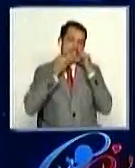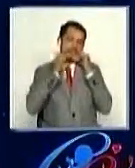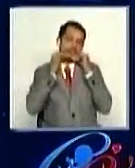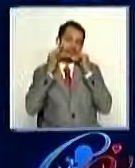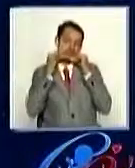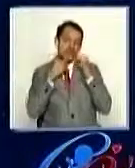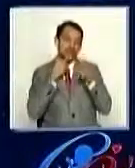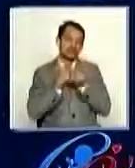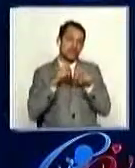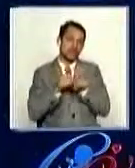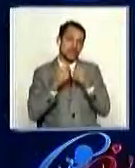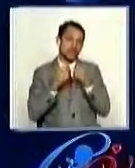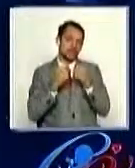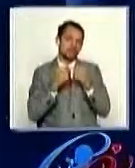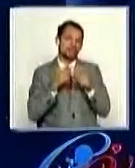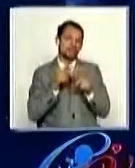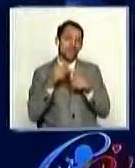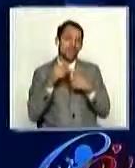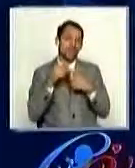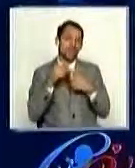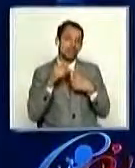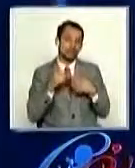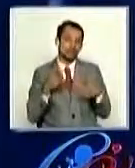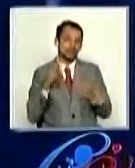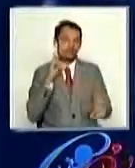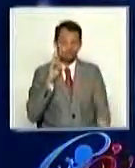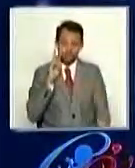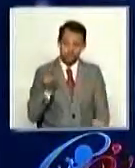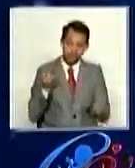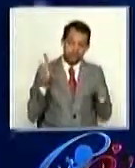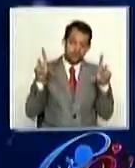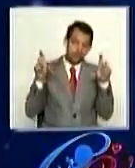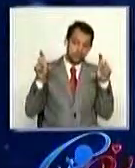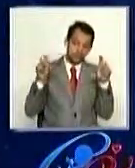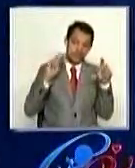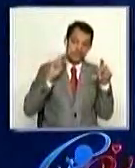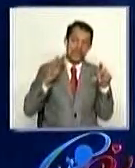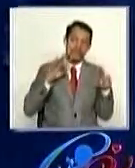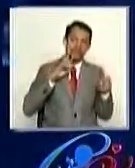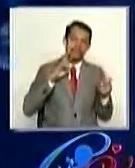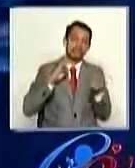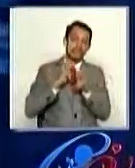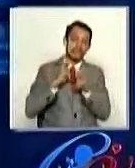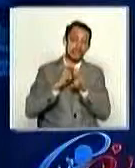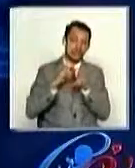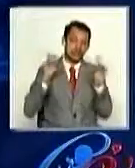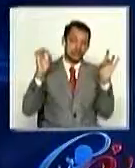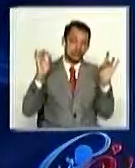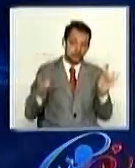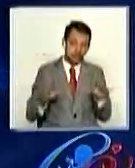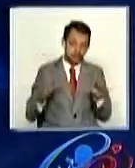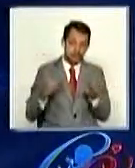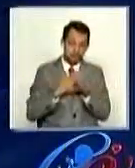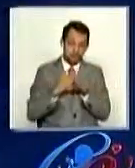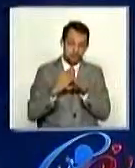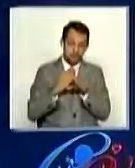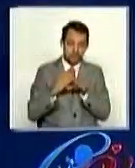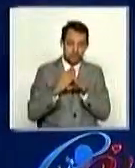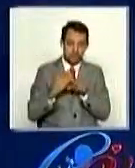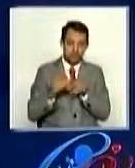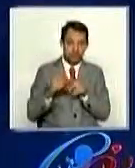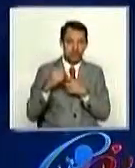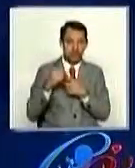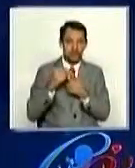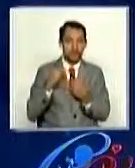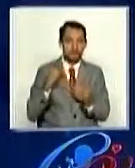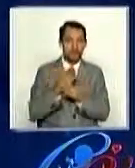fracturó el maxilar. Si podemos apreciar bien la imagen, vemos que este implante llegó hasta el borde y hubo una fractura.